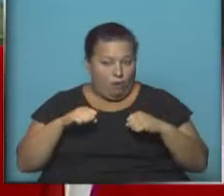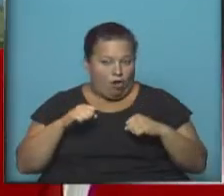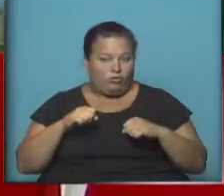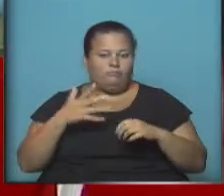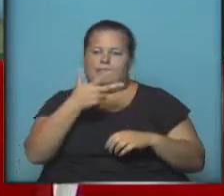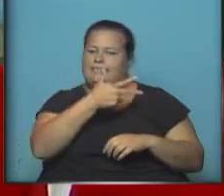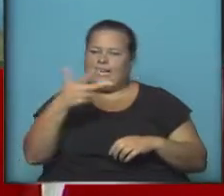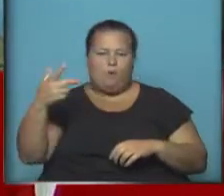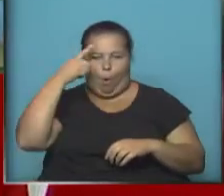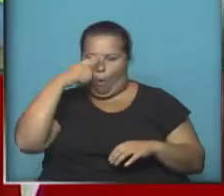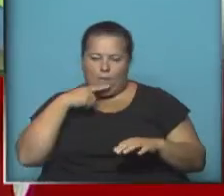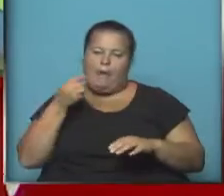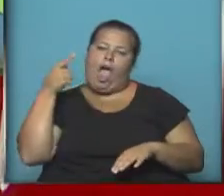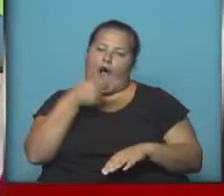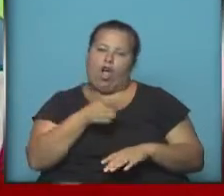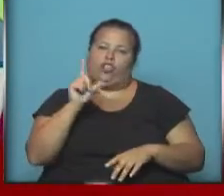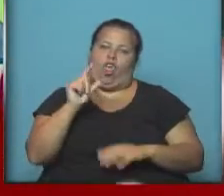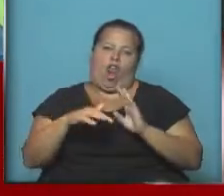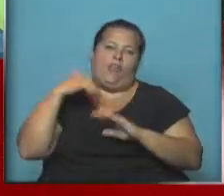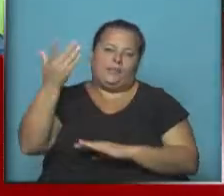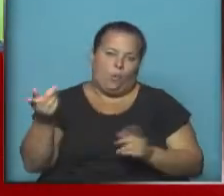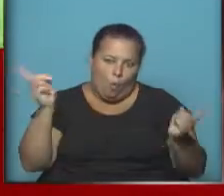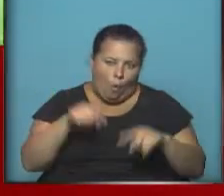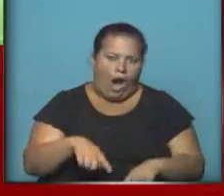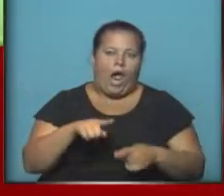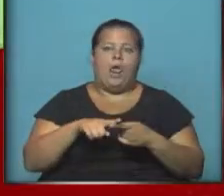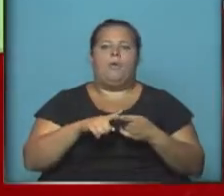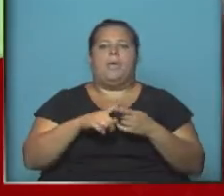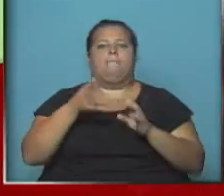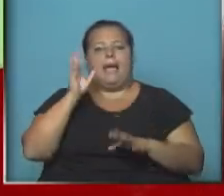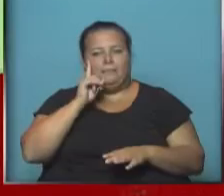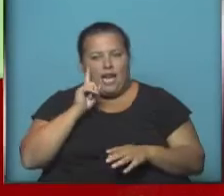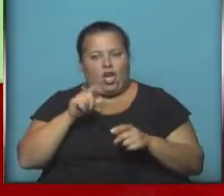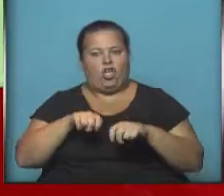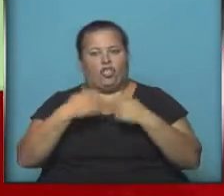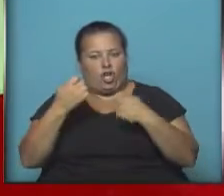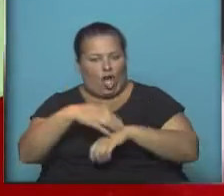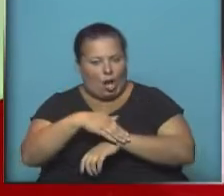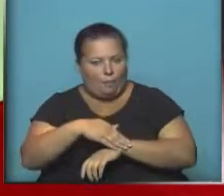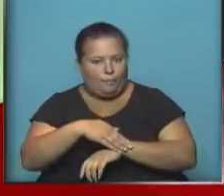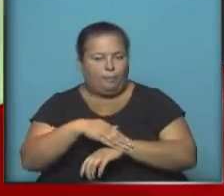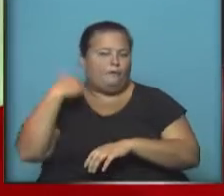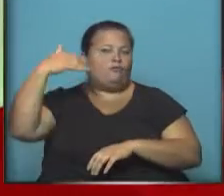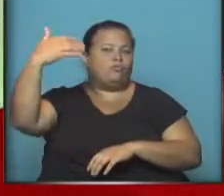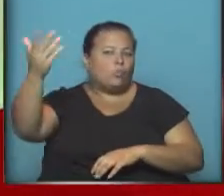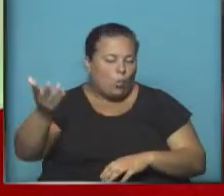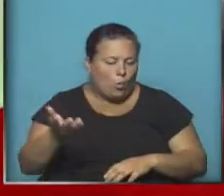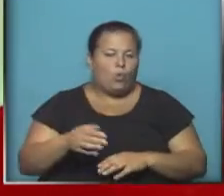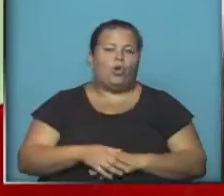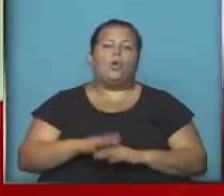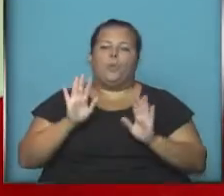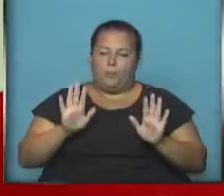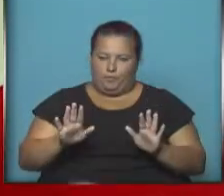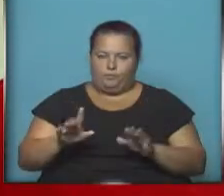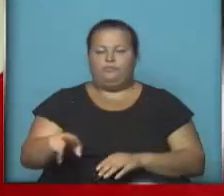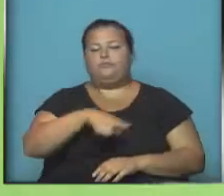de 3 semanas o un mes, para evitar dolores posteriores, mayor riesgo de esguince a futuro. Sí. A ver,